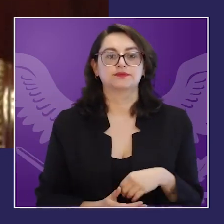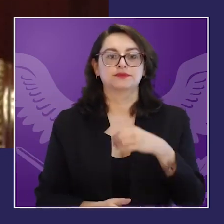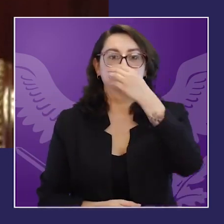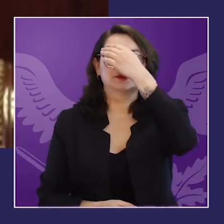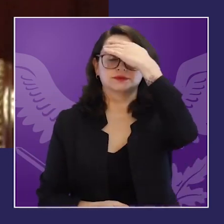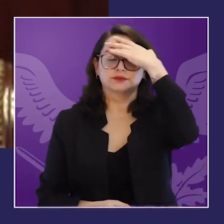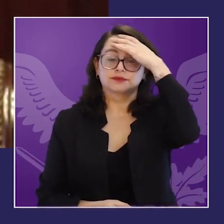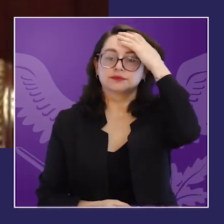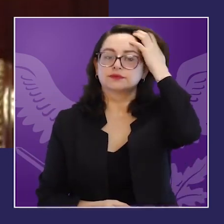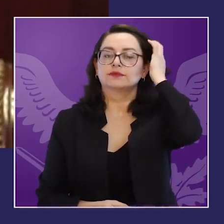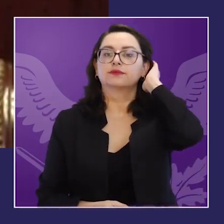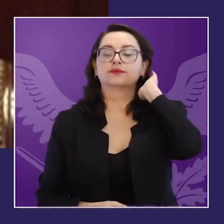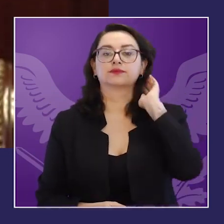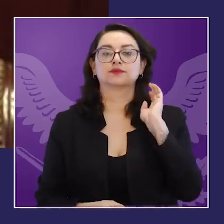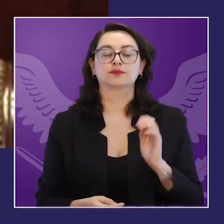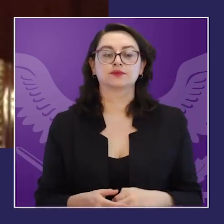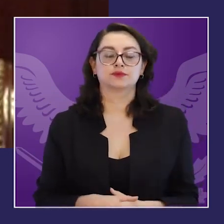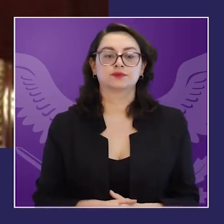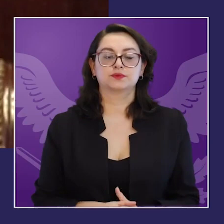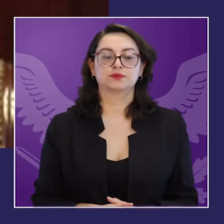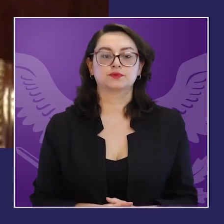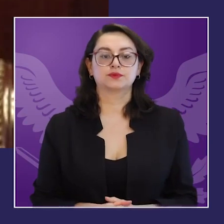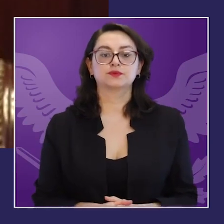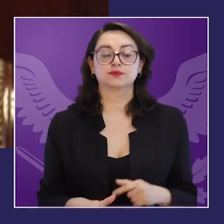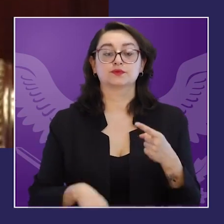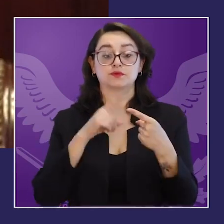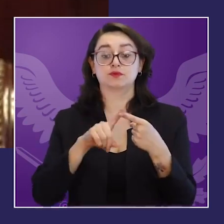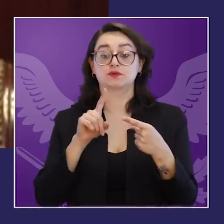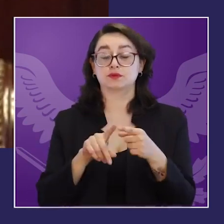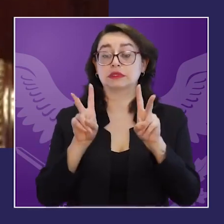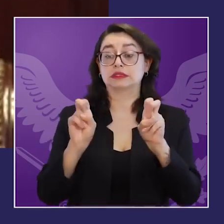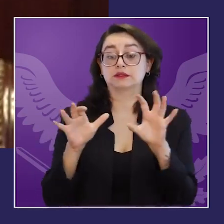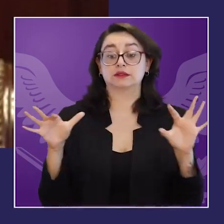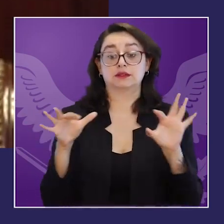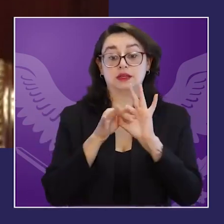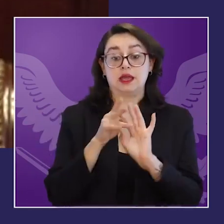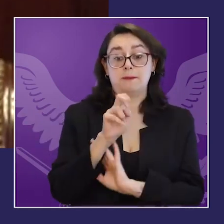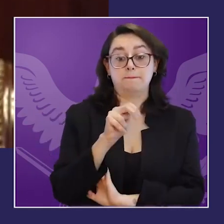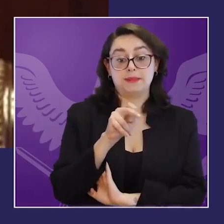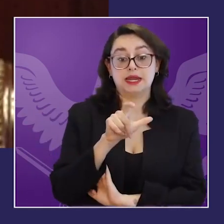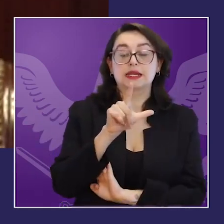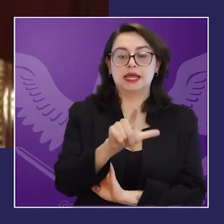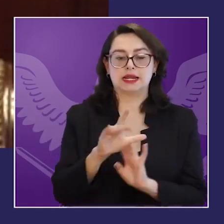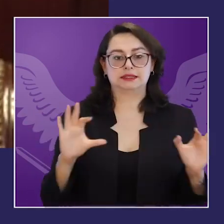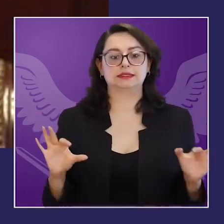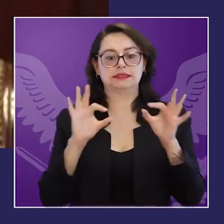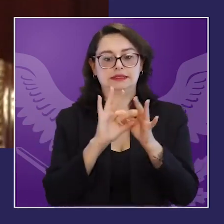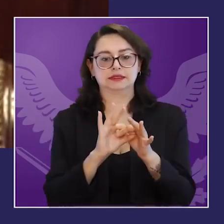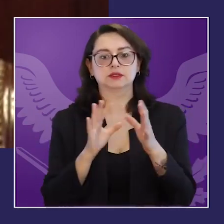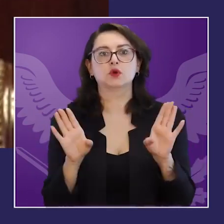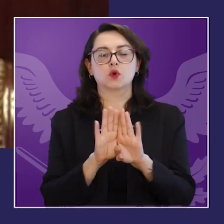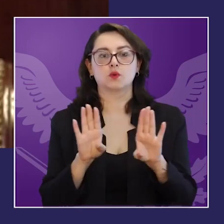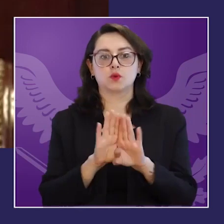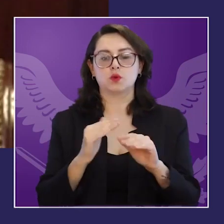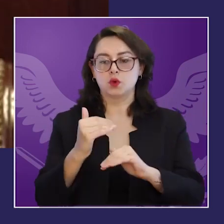creo que esta mañana se decían cosas muy interesantes sobre el límite, lo insuficiente, pero eso no